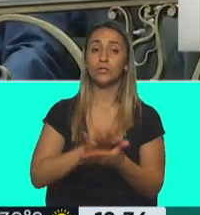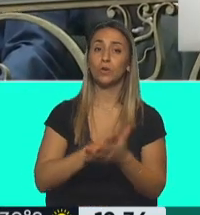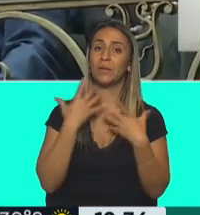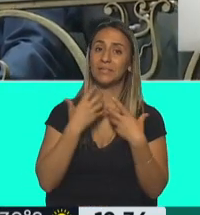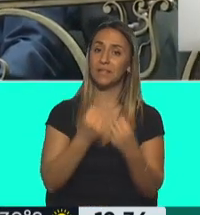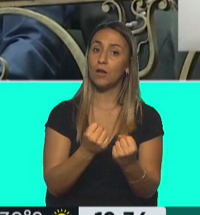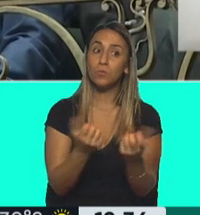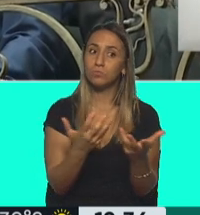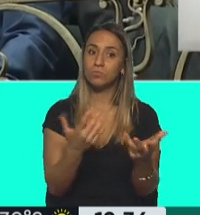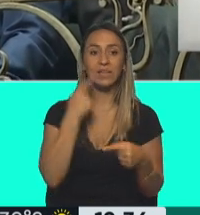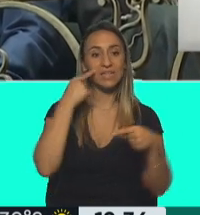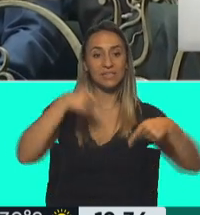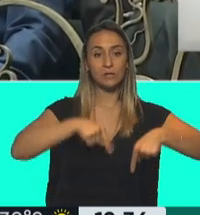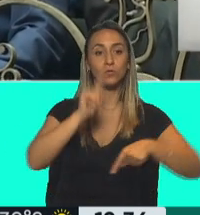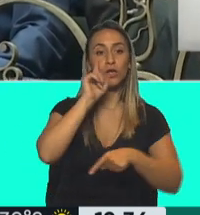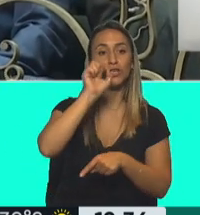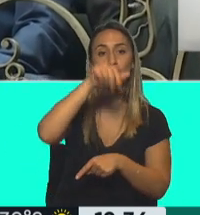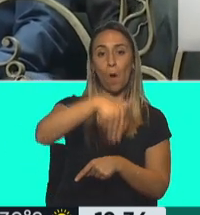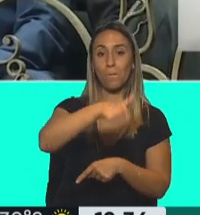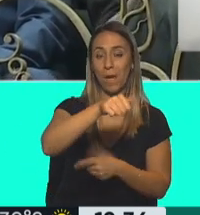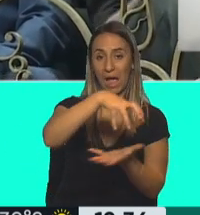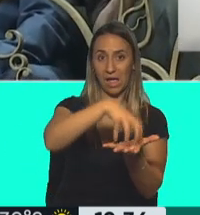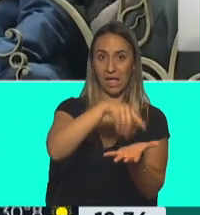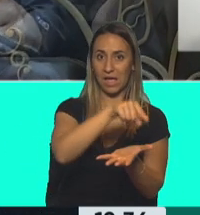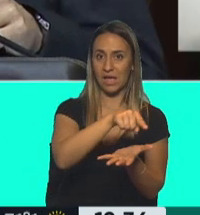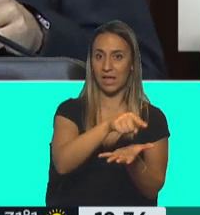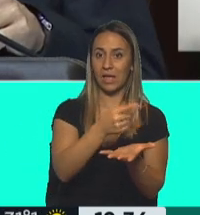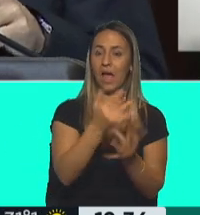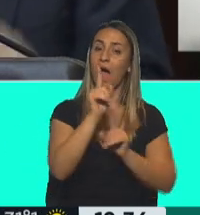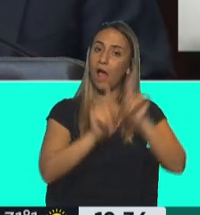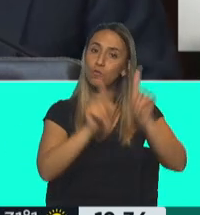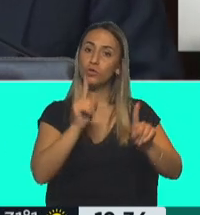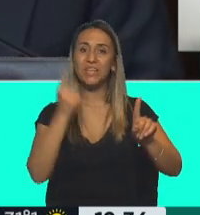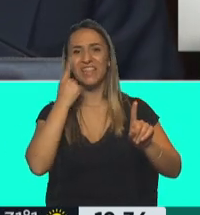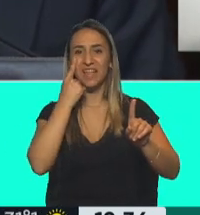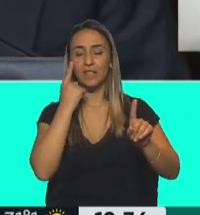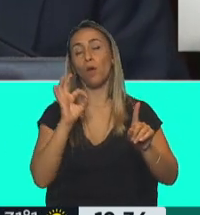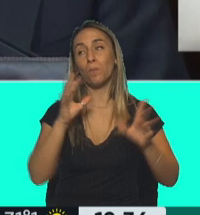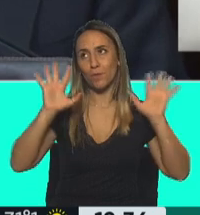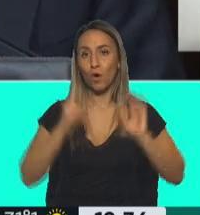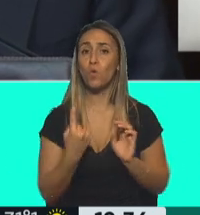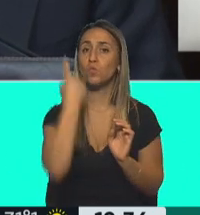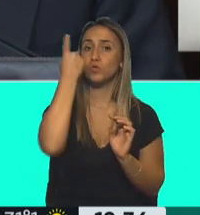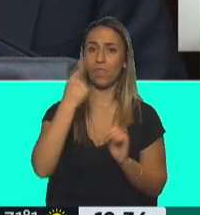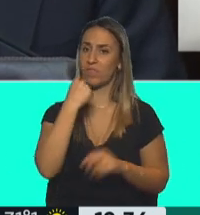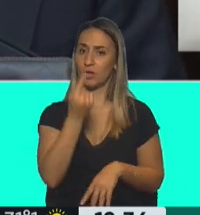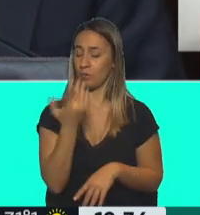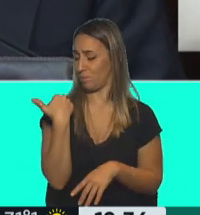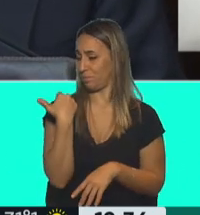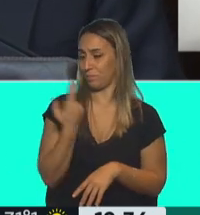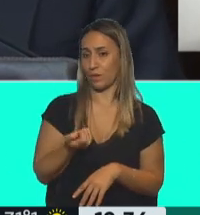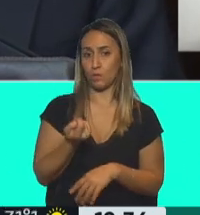sucediendo con el Instituto IOMA, donde hay intendentes, o por lo menos un intendente, que ha señalado en las últimas